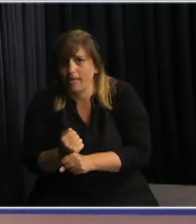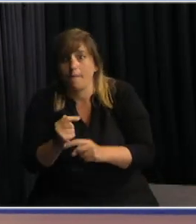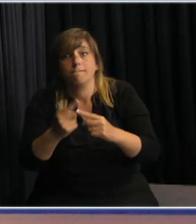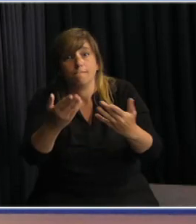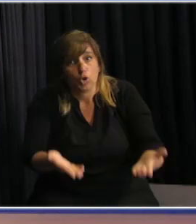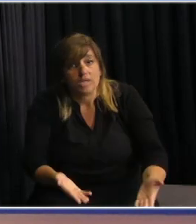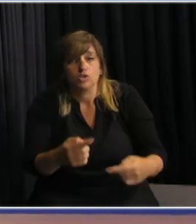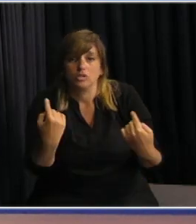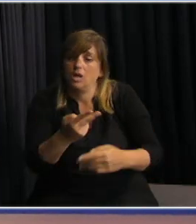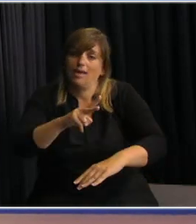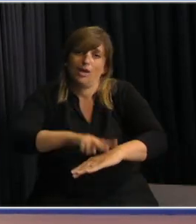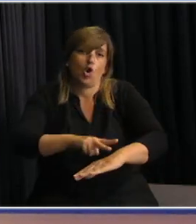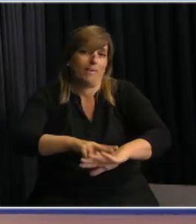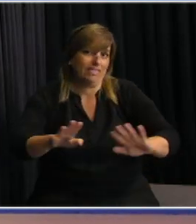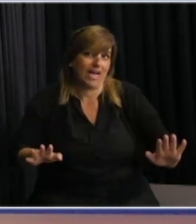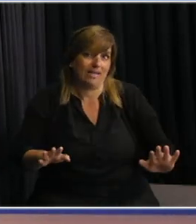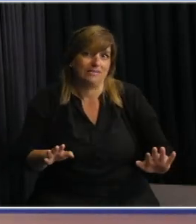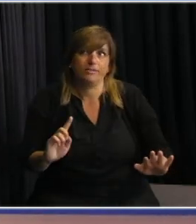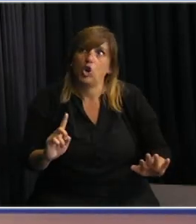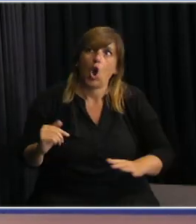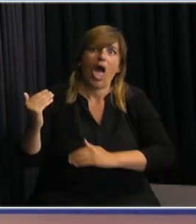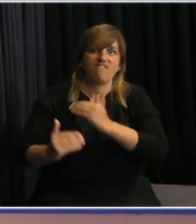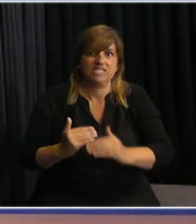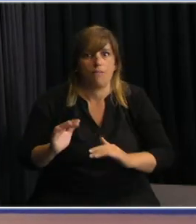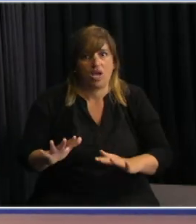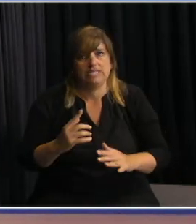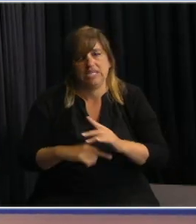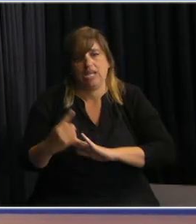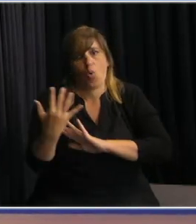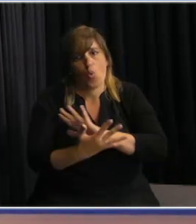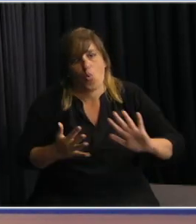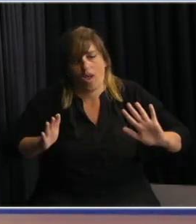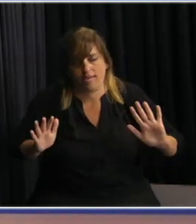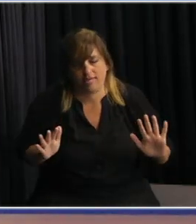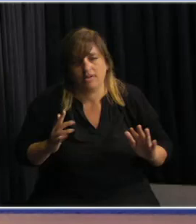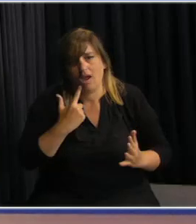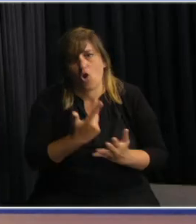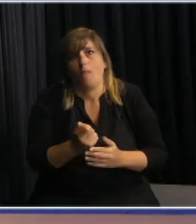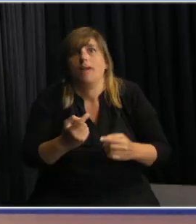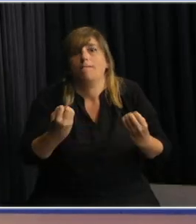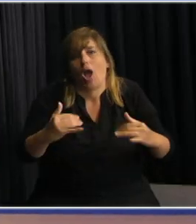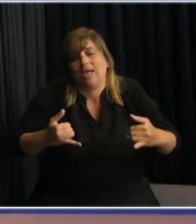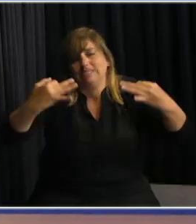ende recomendadas, si no, no hubiéramos avanzado en nombre de nuestro país en esa negociación.